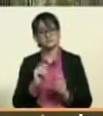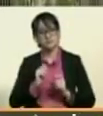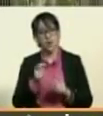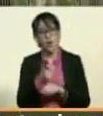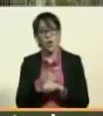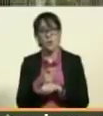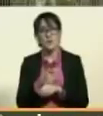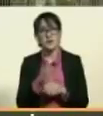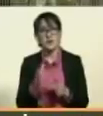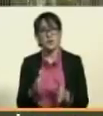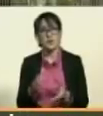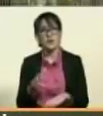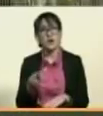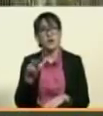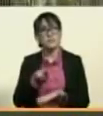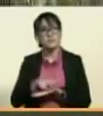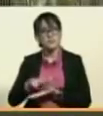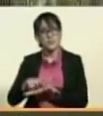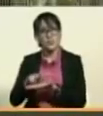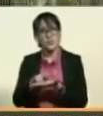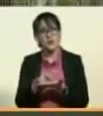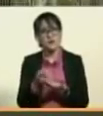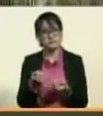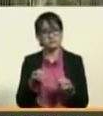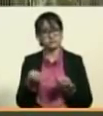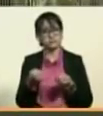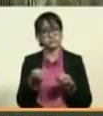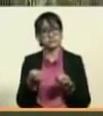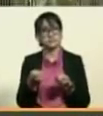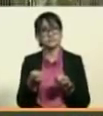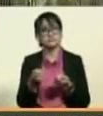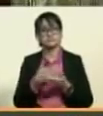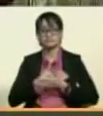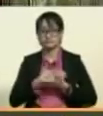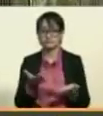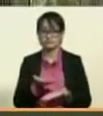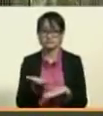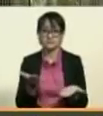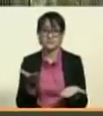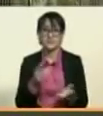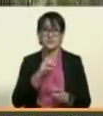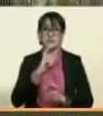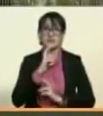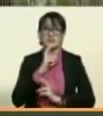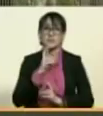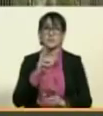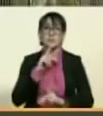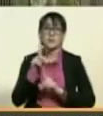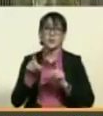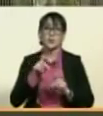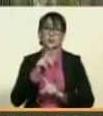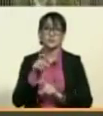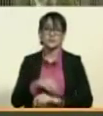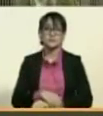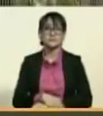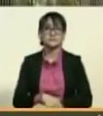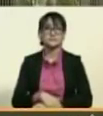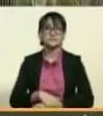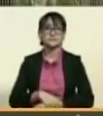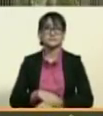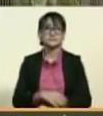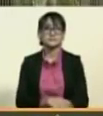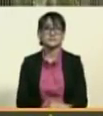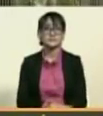gobernadora, aprobarle un conjunto de recursos, y estoy a la orden de ustedes para contestar todas las preguntas. Adelante. Hispan